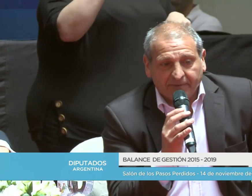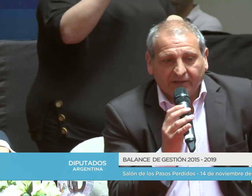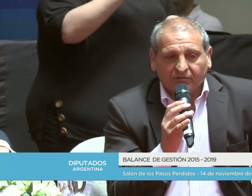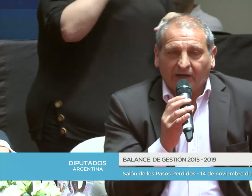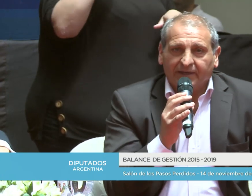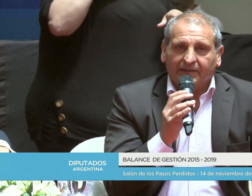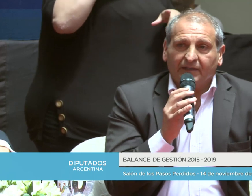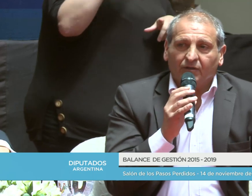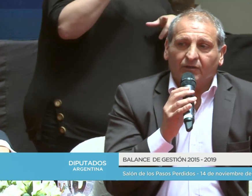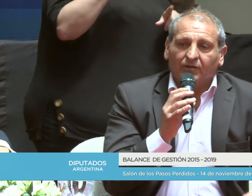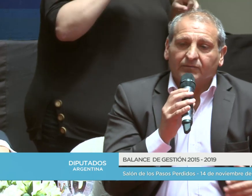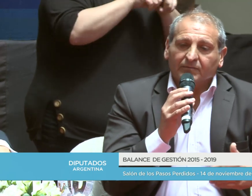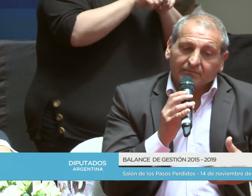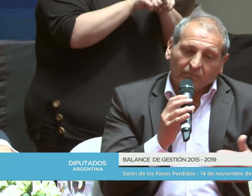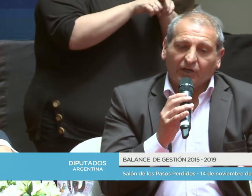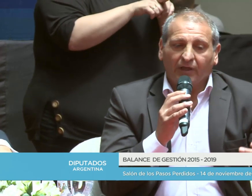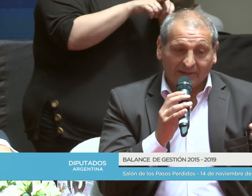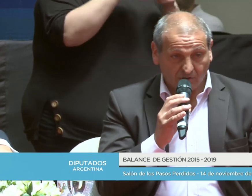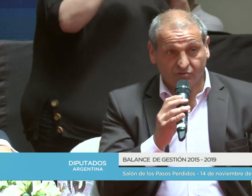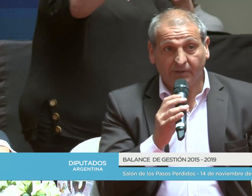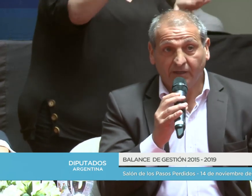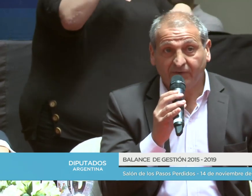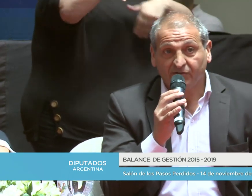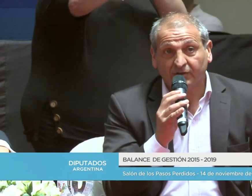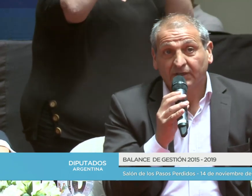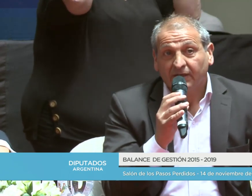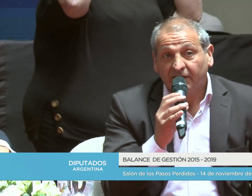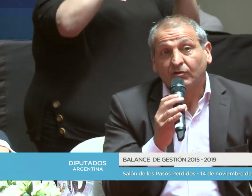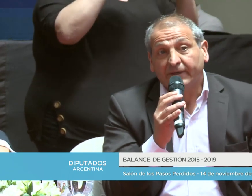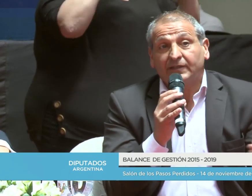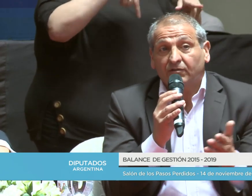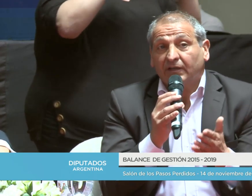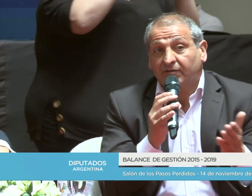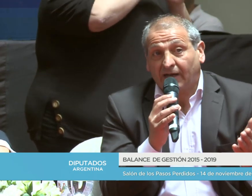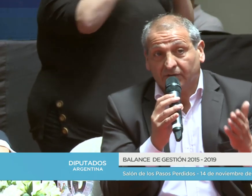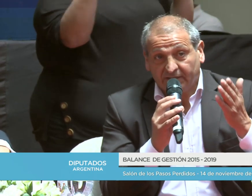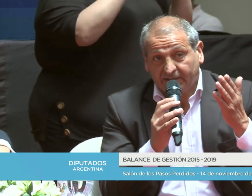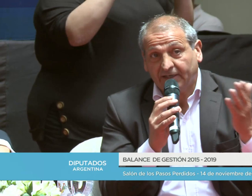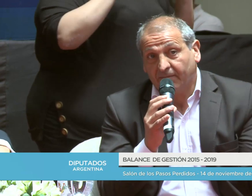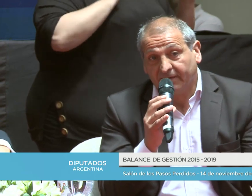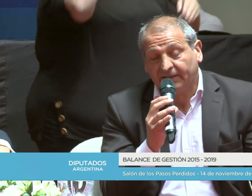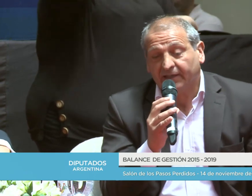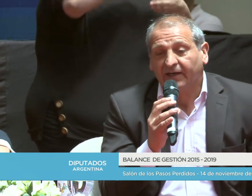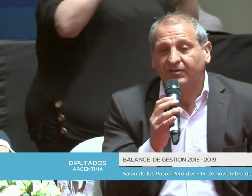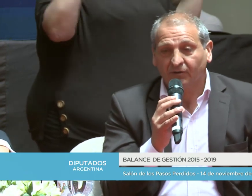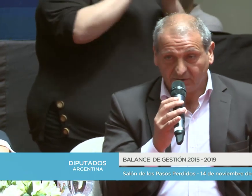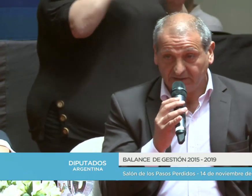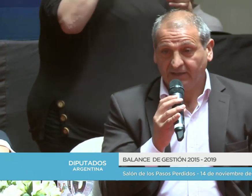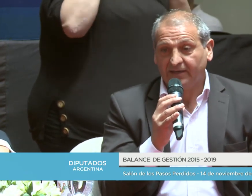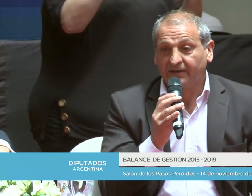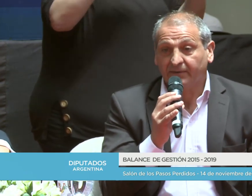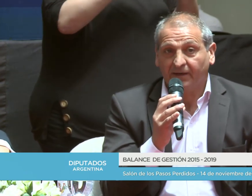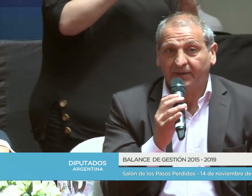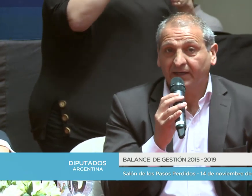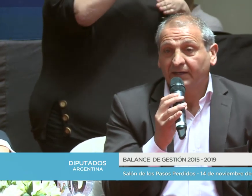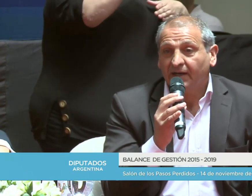actores privados habían tenido un dejo de abandono sobre el edificio, y esos 22 años cerrados en esta esquina emblemática de Callao